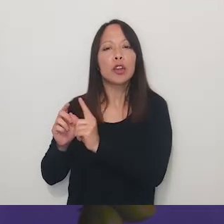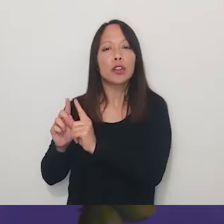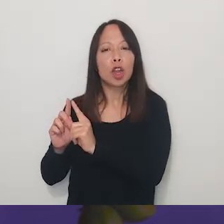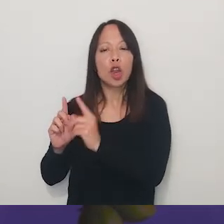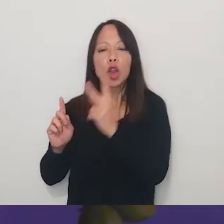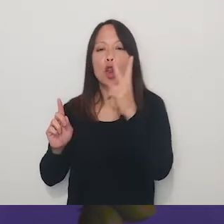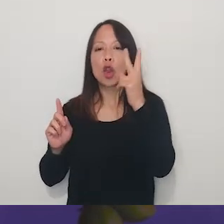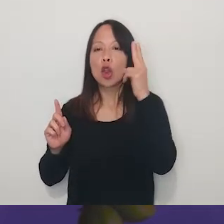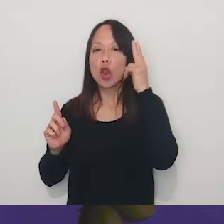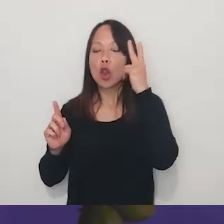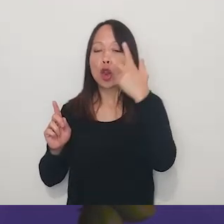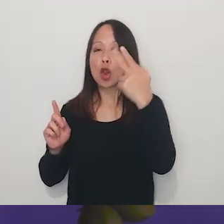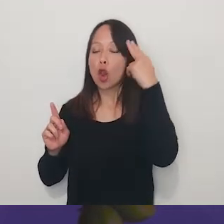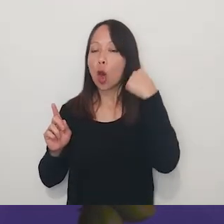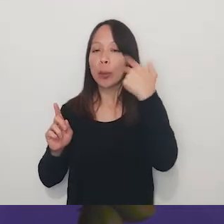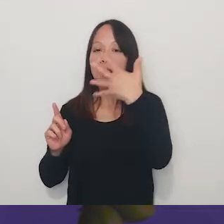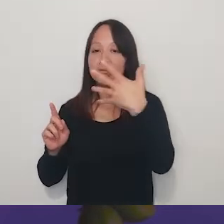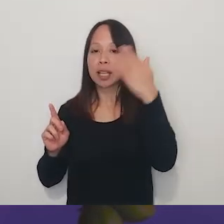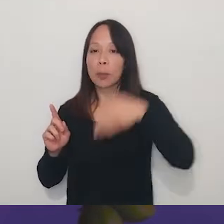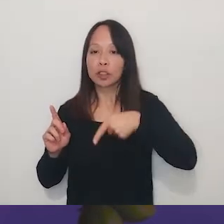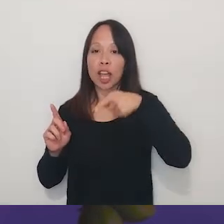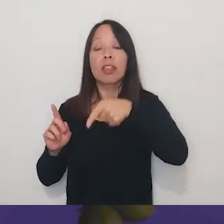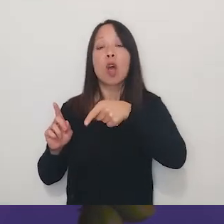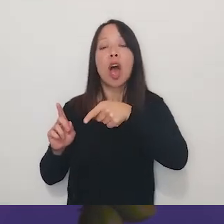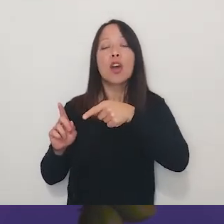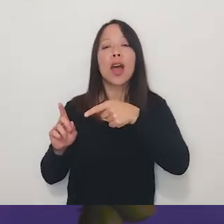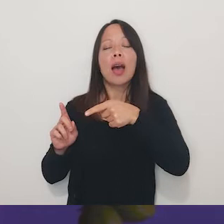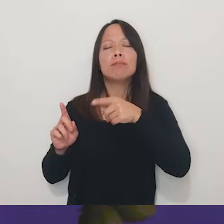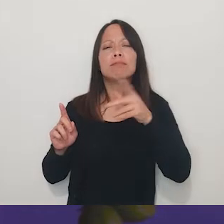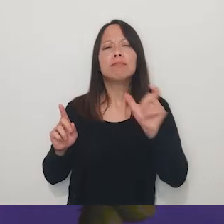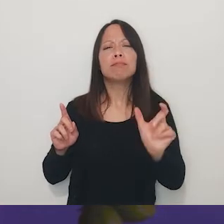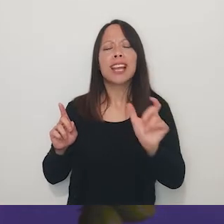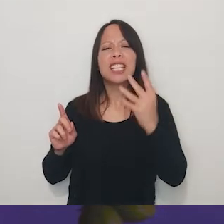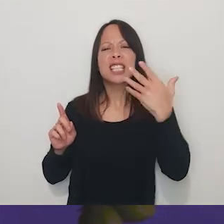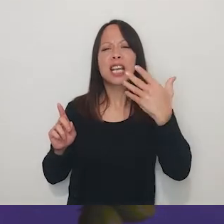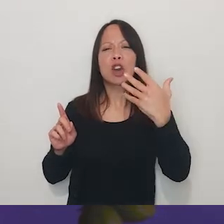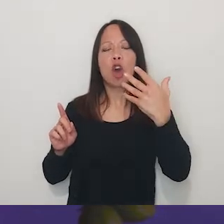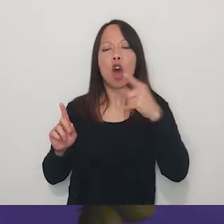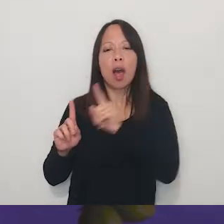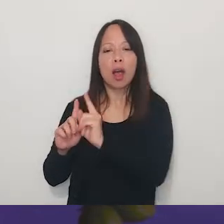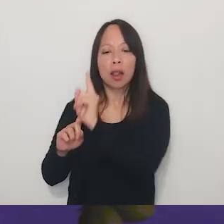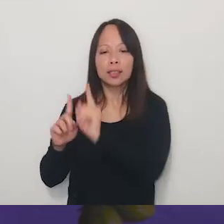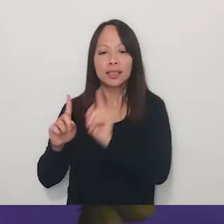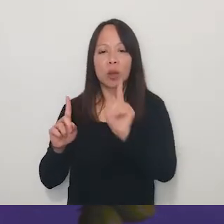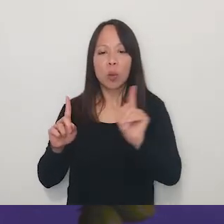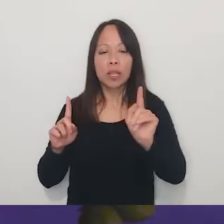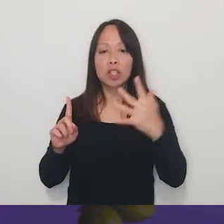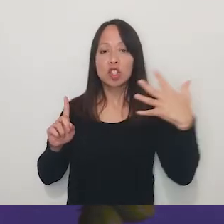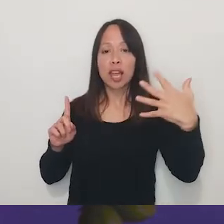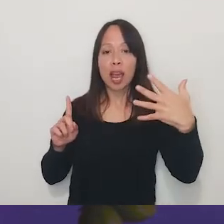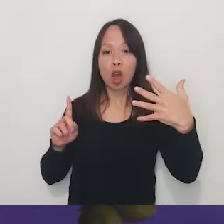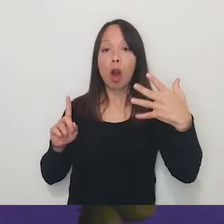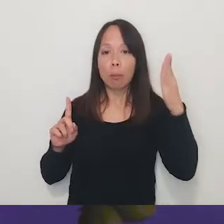en el 2012 era el 95% y era enorme, y la interpretación del 5%. Y hoy bajó tanto el costo de la secuenciación que es